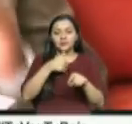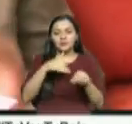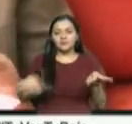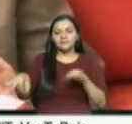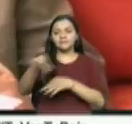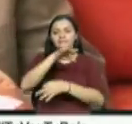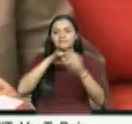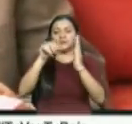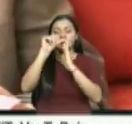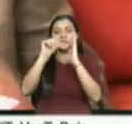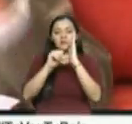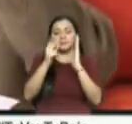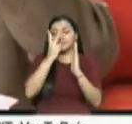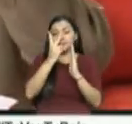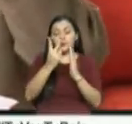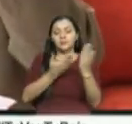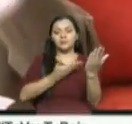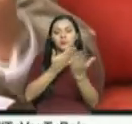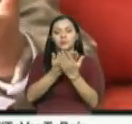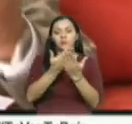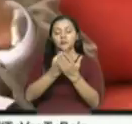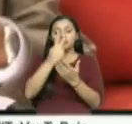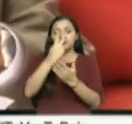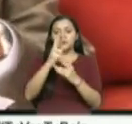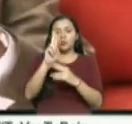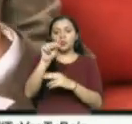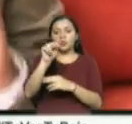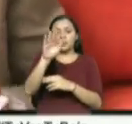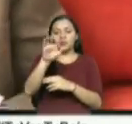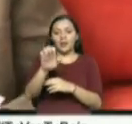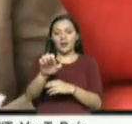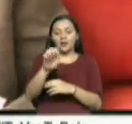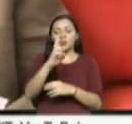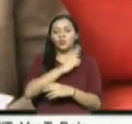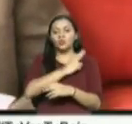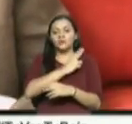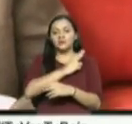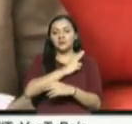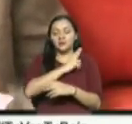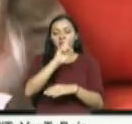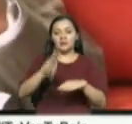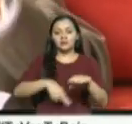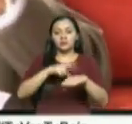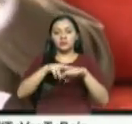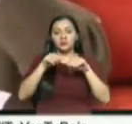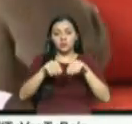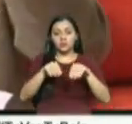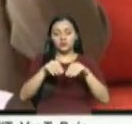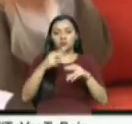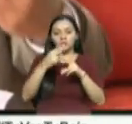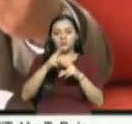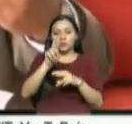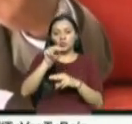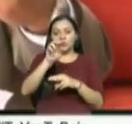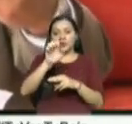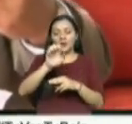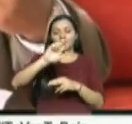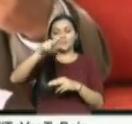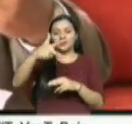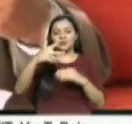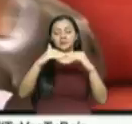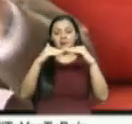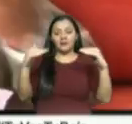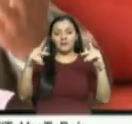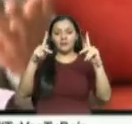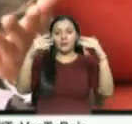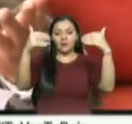existe un artículo que estamos proponiendo en donde la UNAE, la Universidad Nacional de Educación, de títulos de tercer nivel en pedagogía a